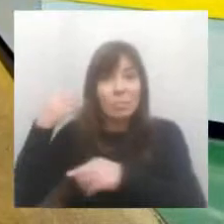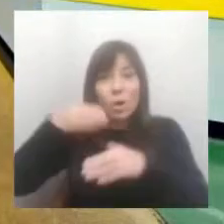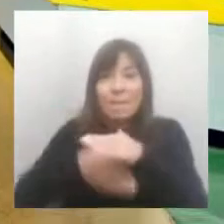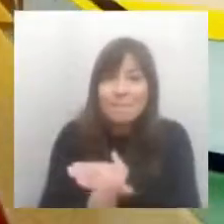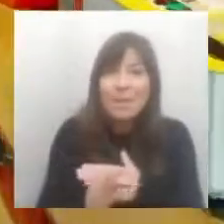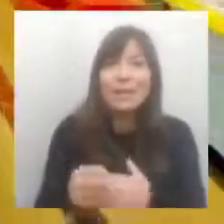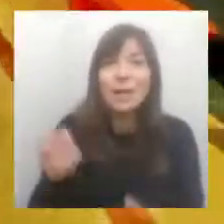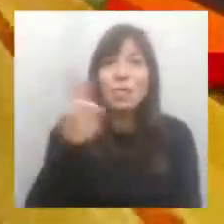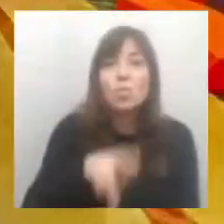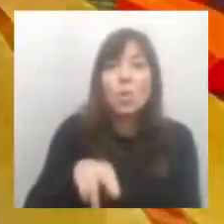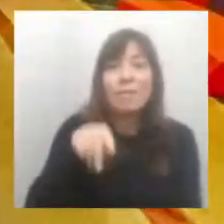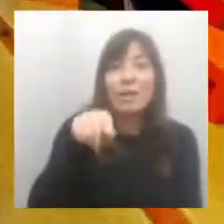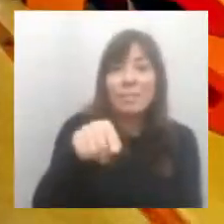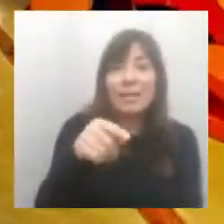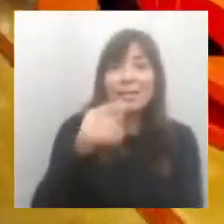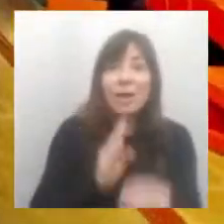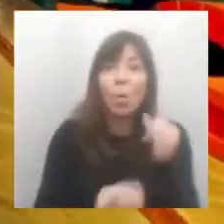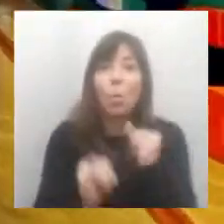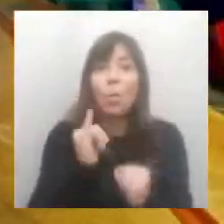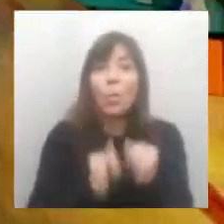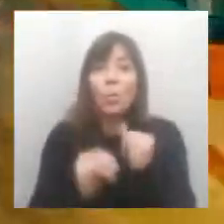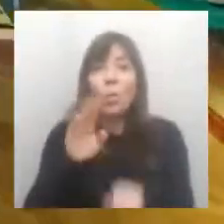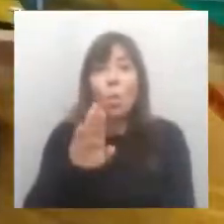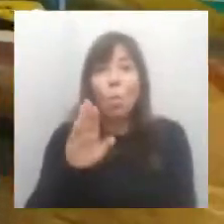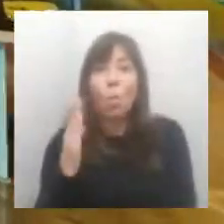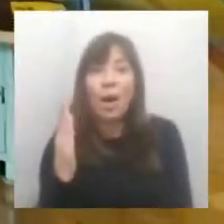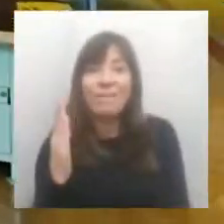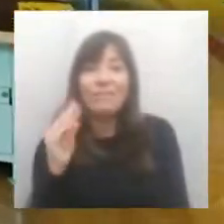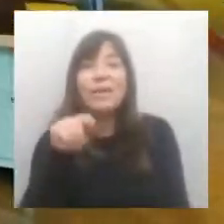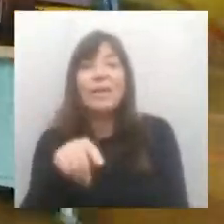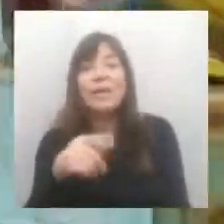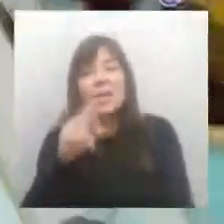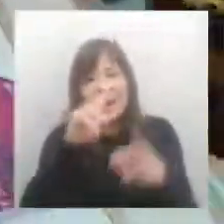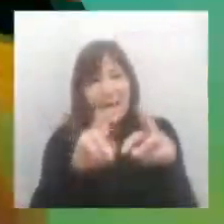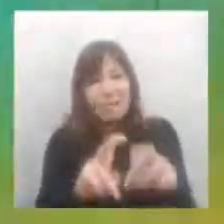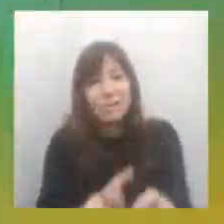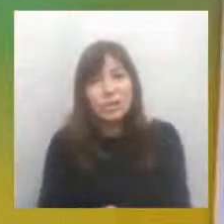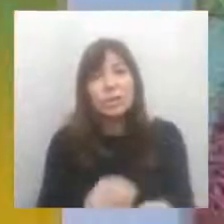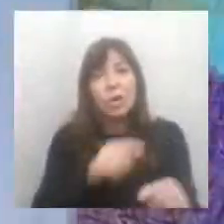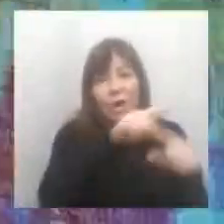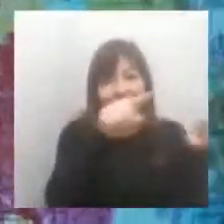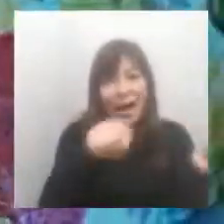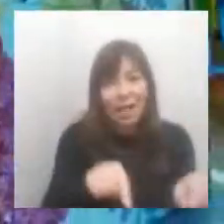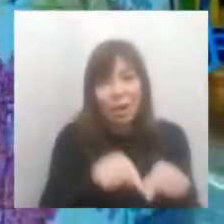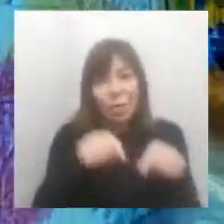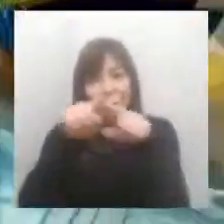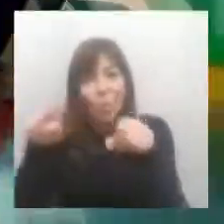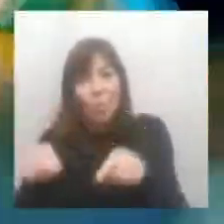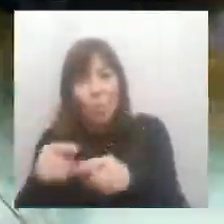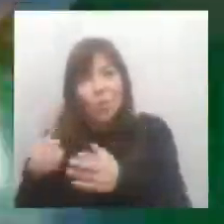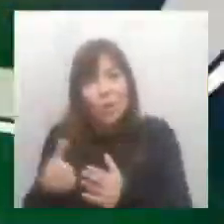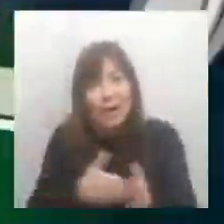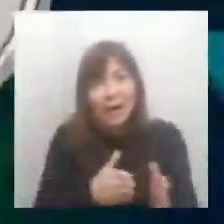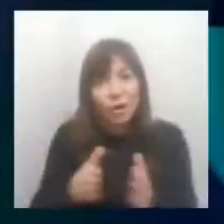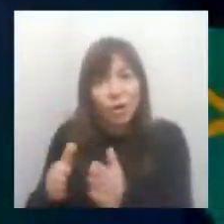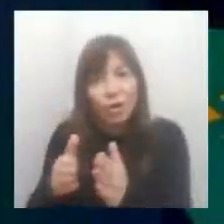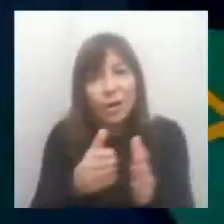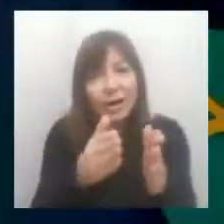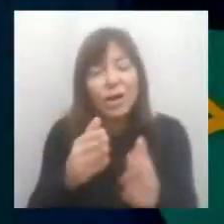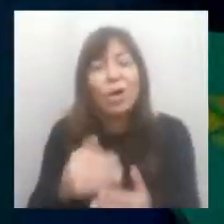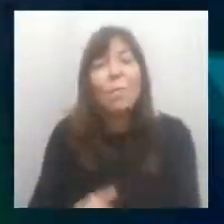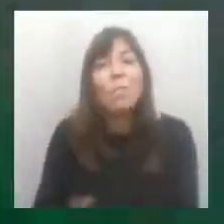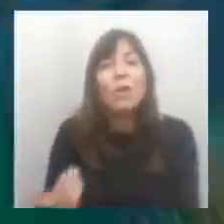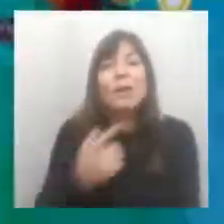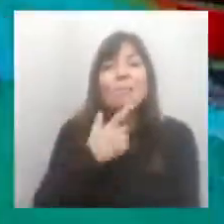nuevamente aquí a la página web, y hagan esta revisión de cada uno de los pabellones con este recorrido virtual, porque además de ser interesante,